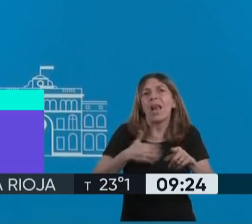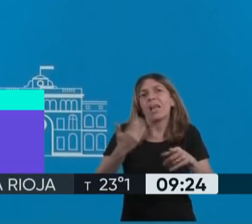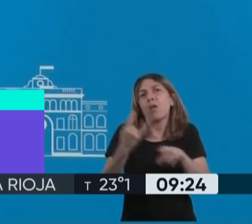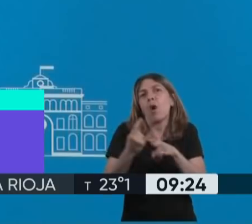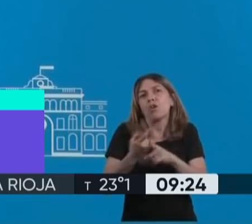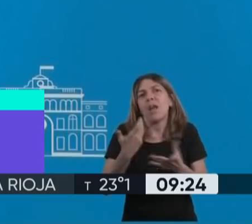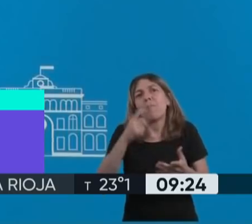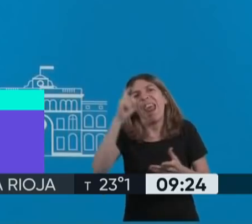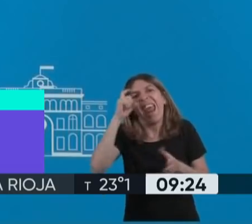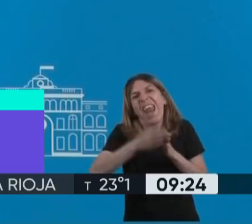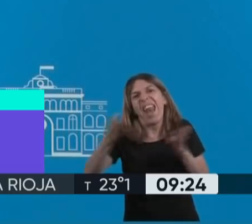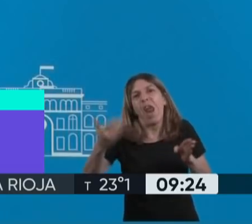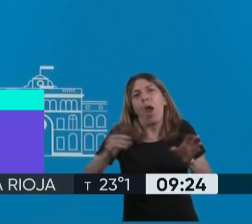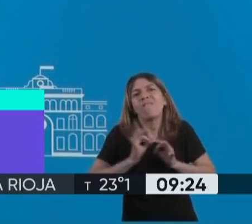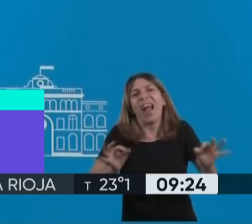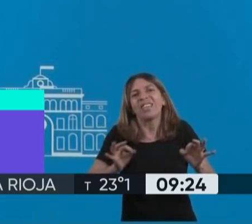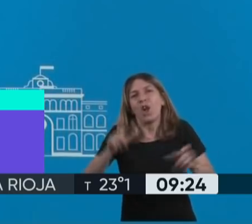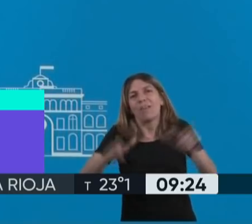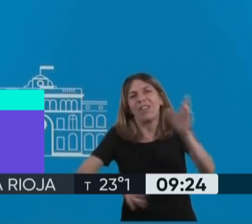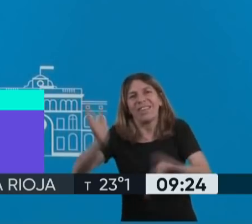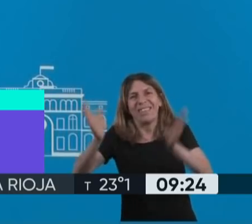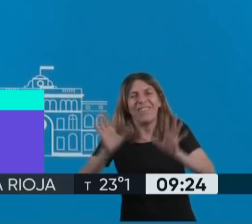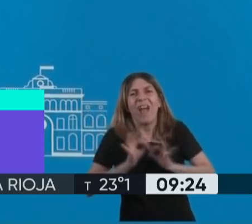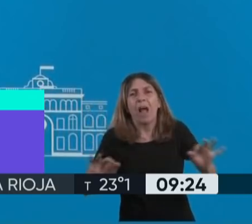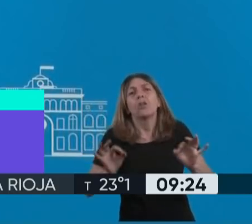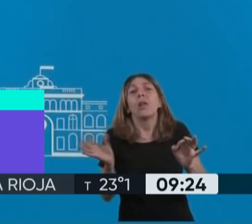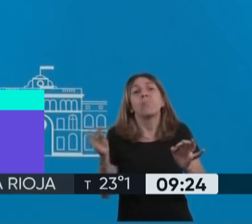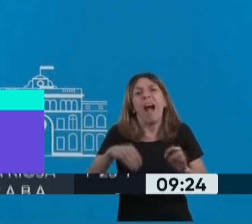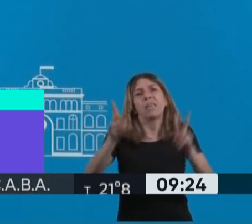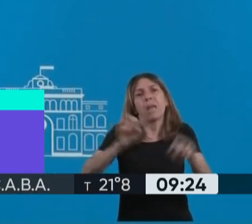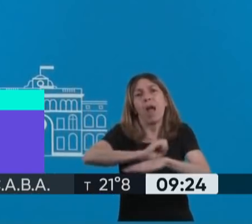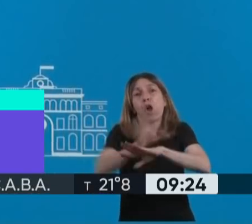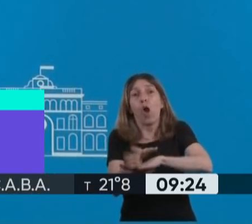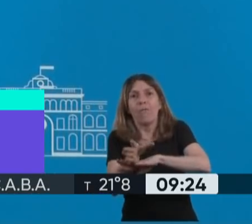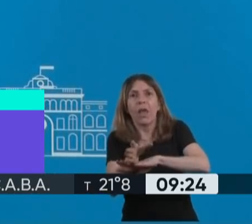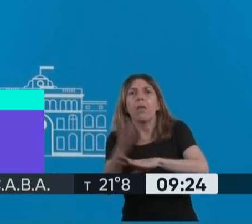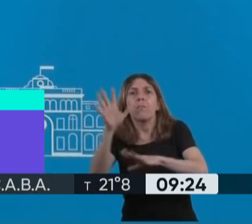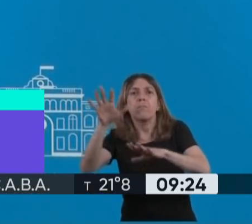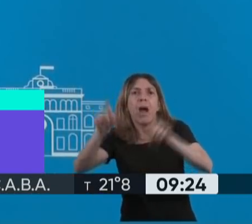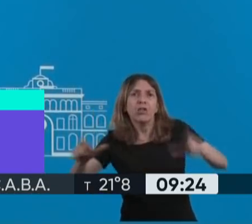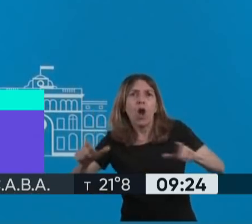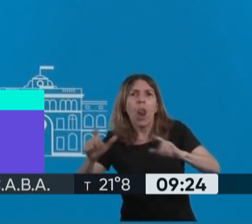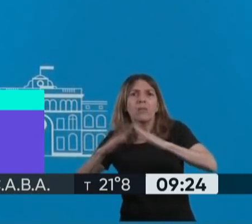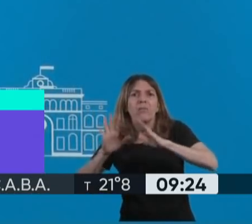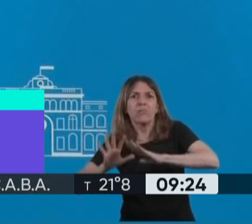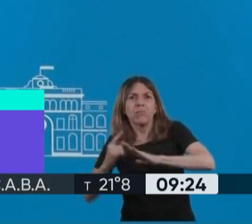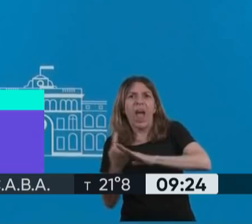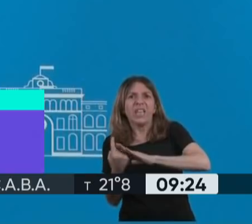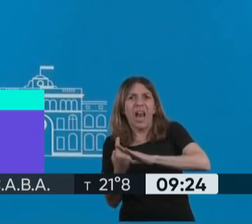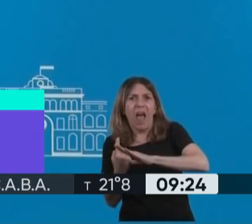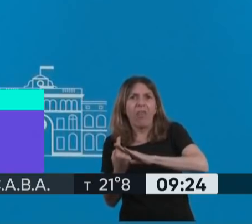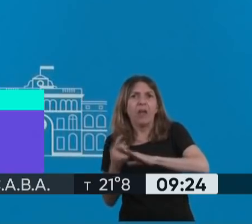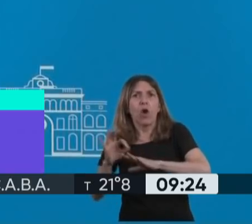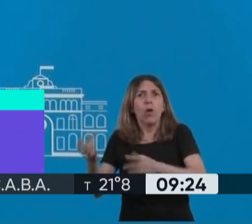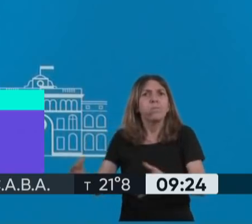de vacaciones, sino también porque a esto le tenemos que sumar el tema del COVID y la cantidad de gente que está aislada o que está contagiada. Entonces,